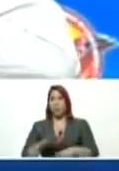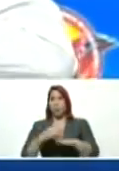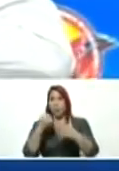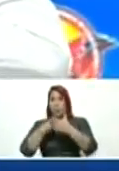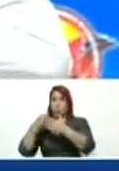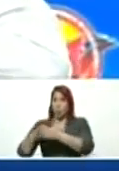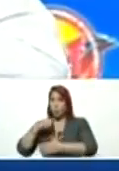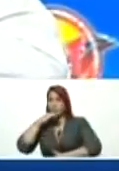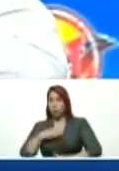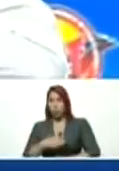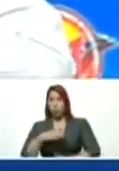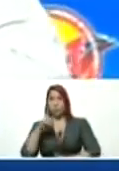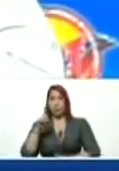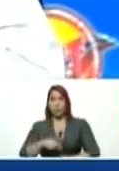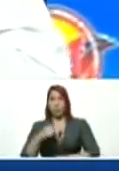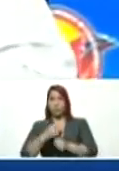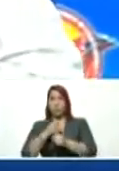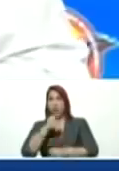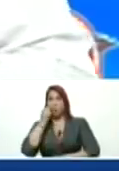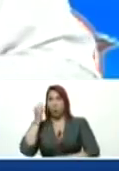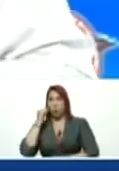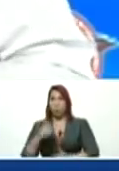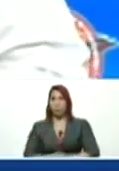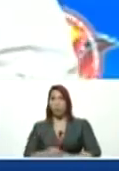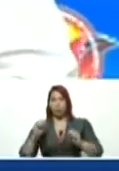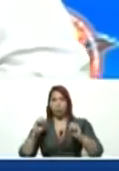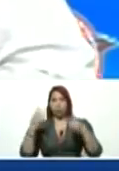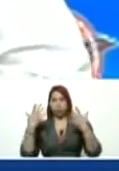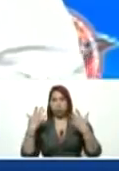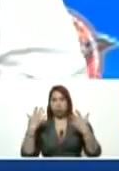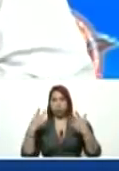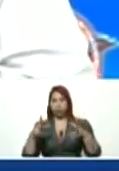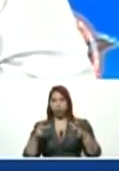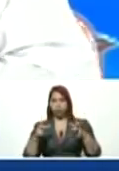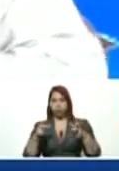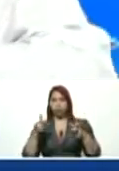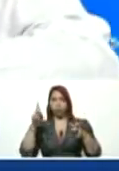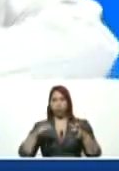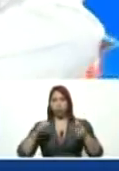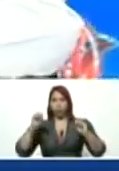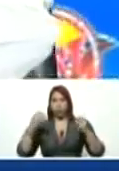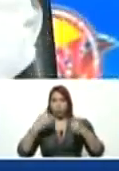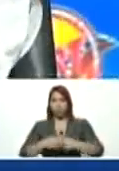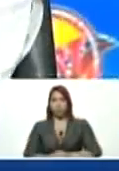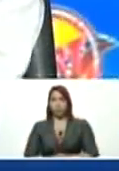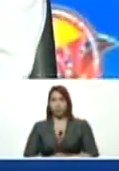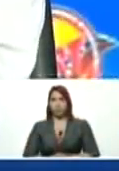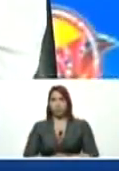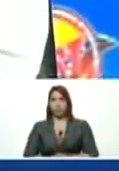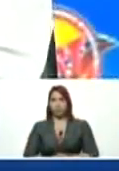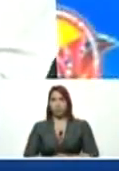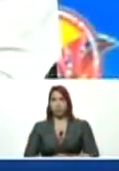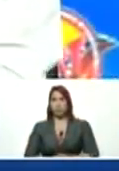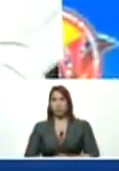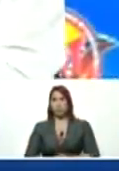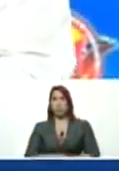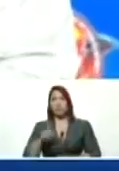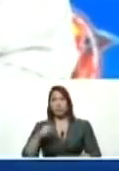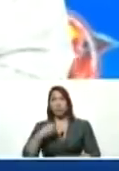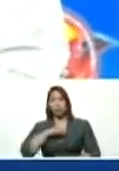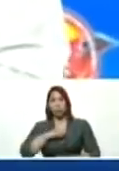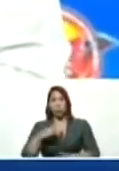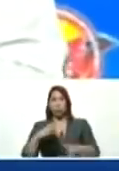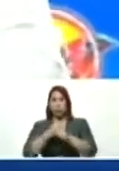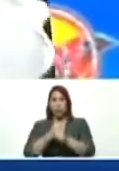histórica los trabajadores y las trabajadoras son las reivindicaciones del salario son las reivindicaciones pero no los salarios nuevamente porque también tenemos el